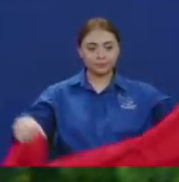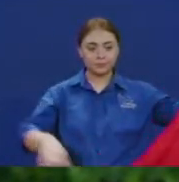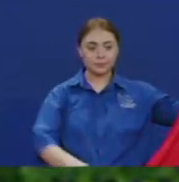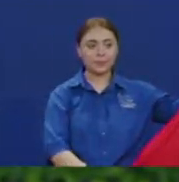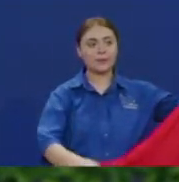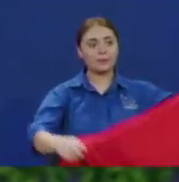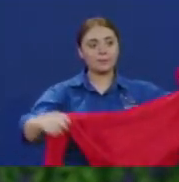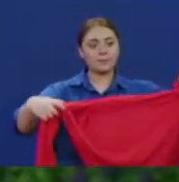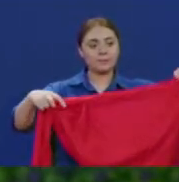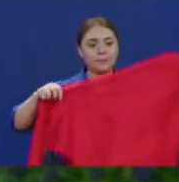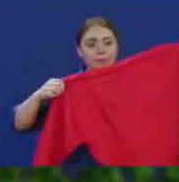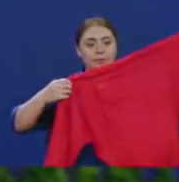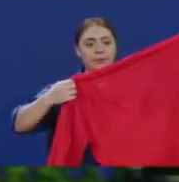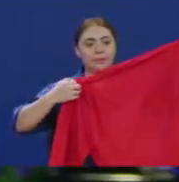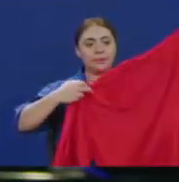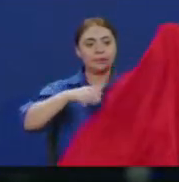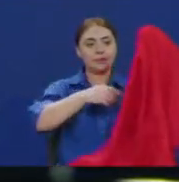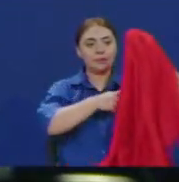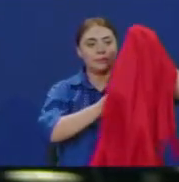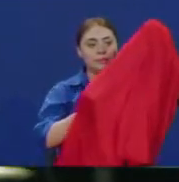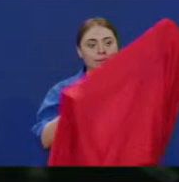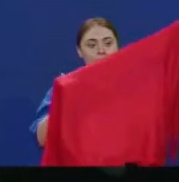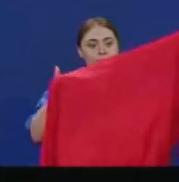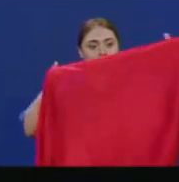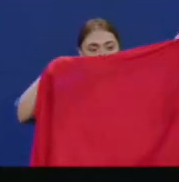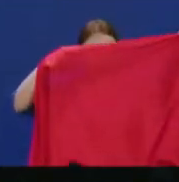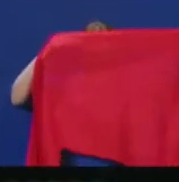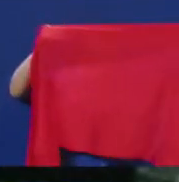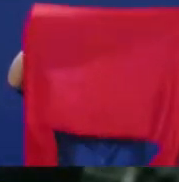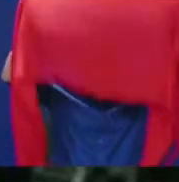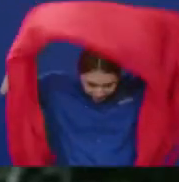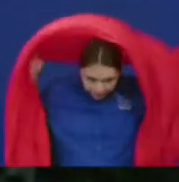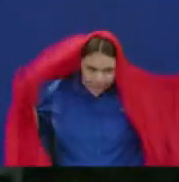Y así se llama la cafetería también nuestra, el dulce fruto.